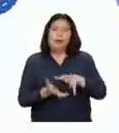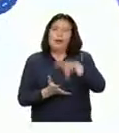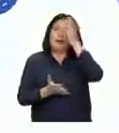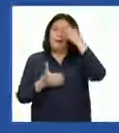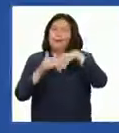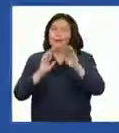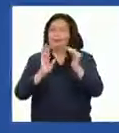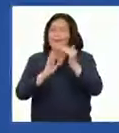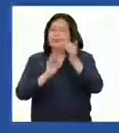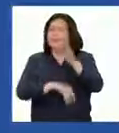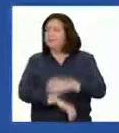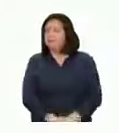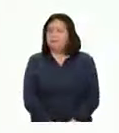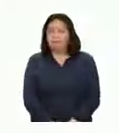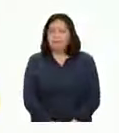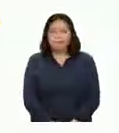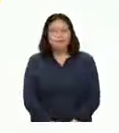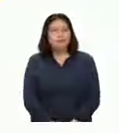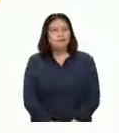en Casa.